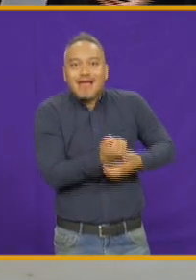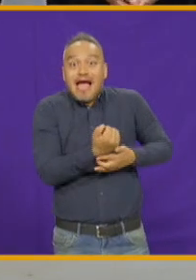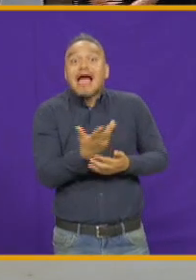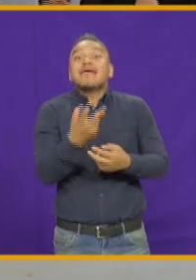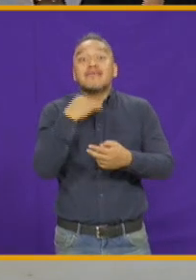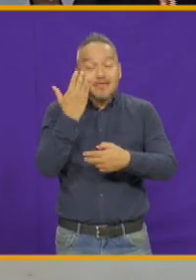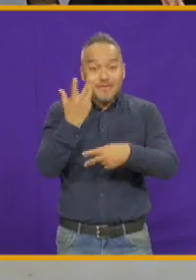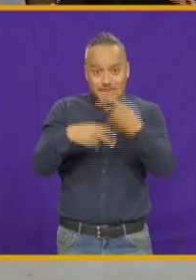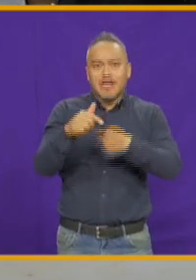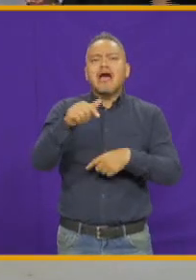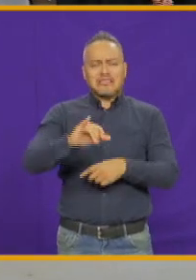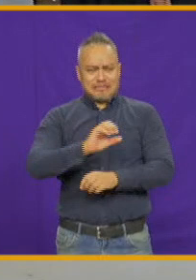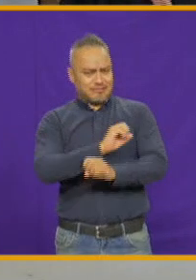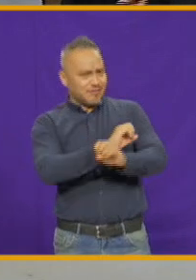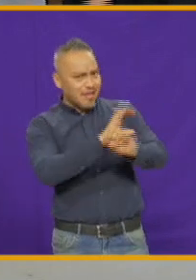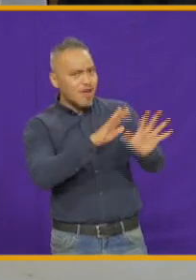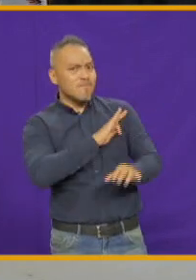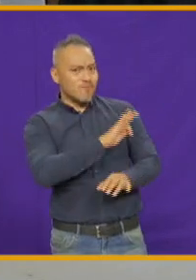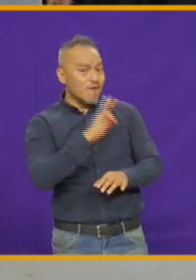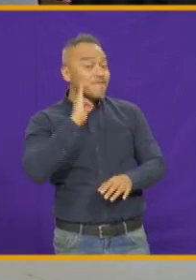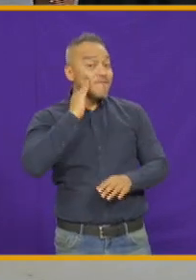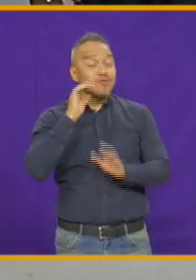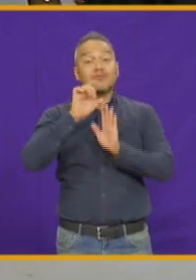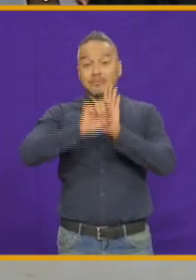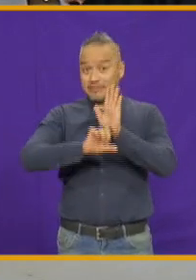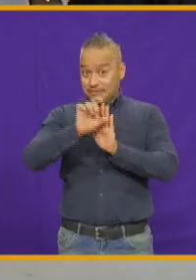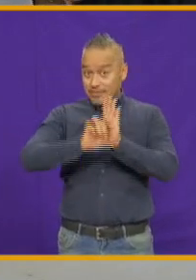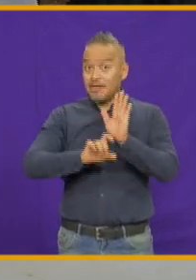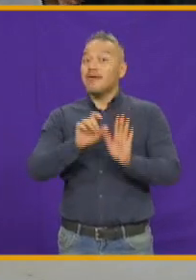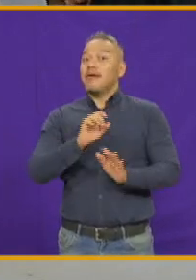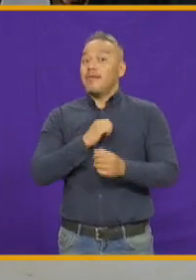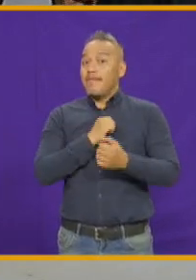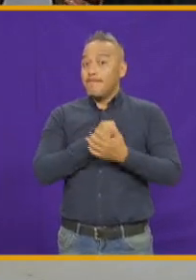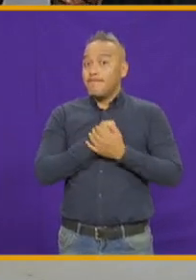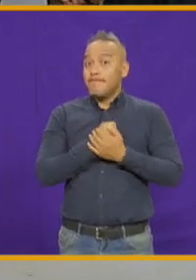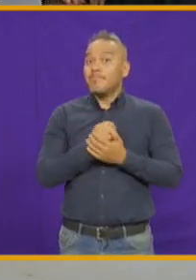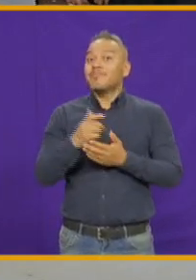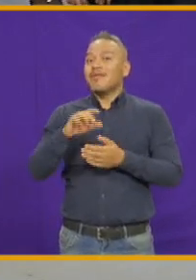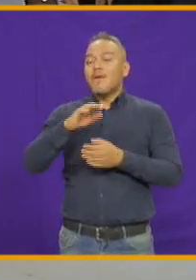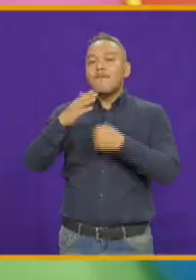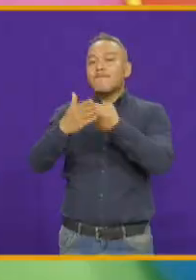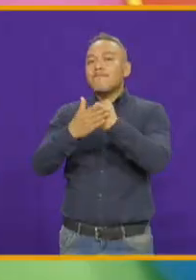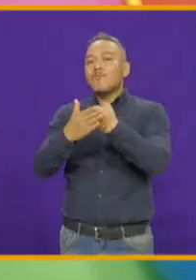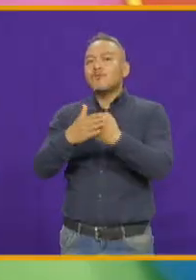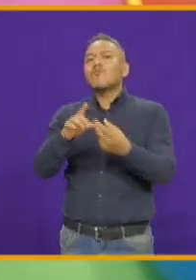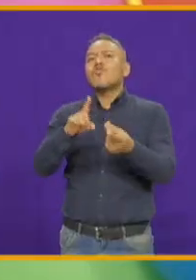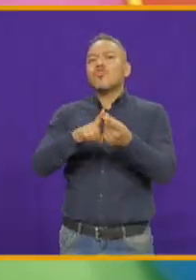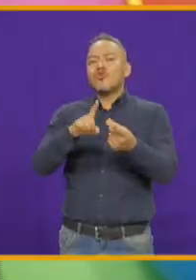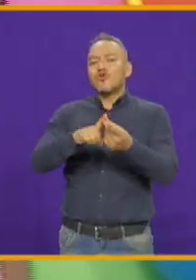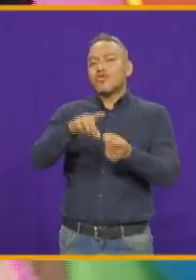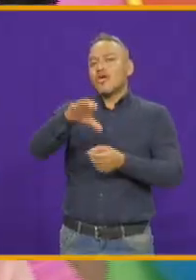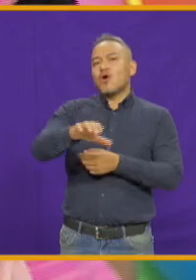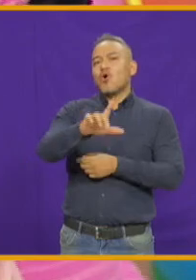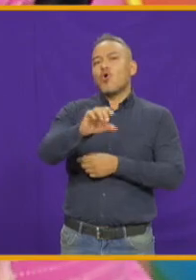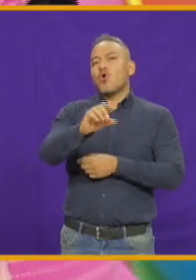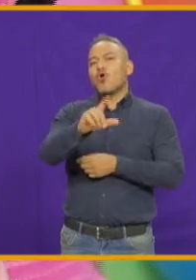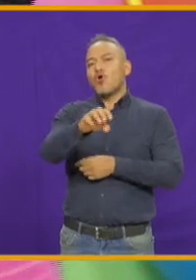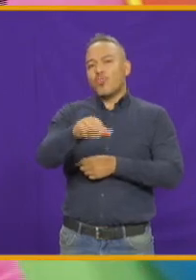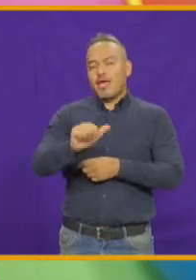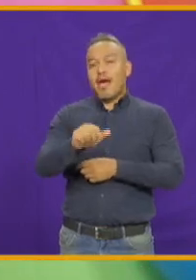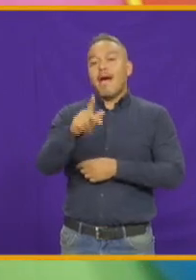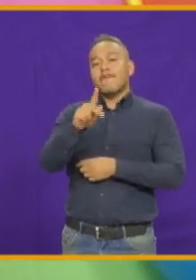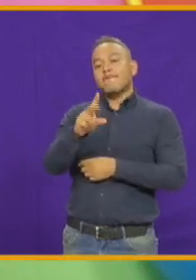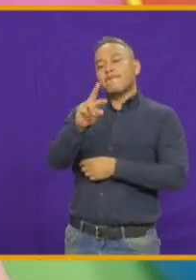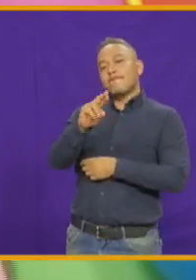Buscar por Facebook por Instagram y también pues bueno Próximamente tendremos ya sede fija en la Colonia Progreso cerca del cbtis pero actualmente